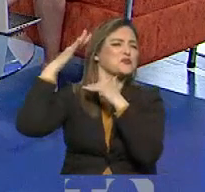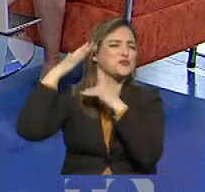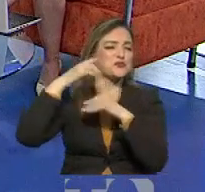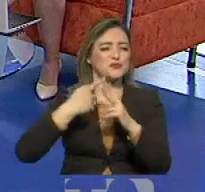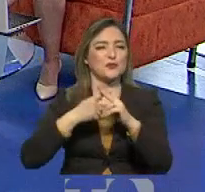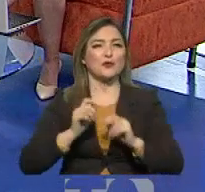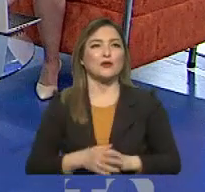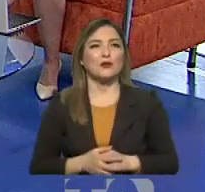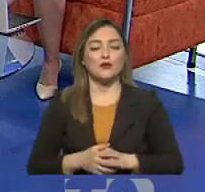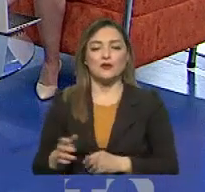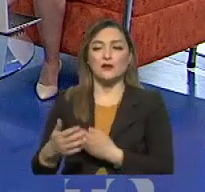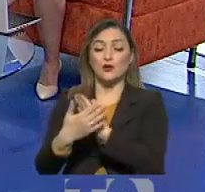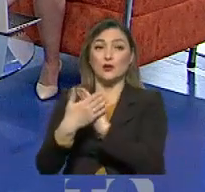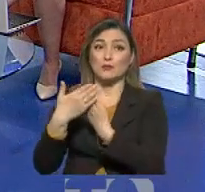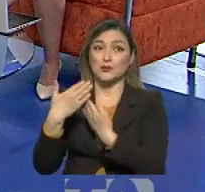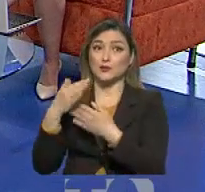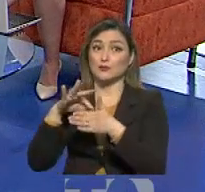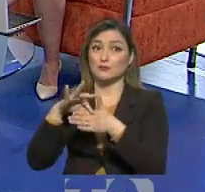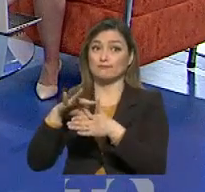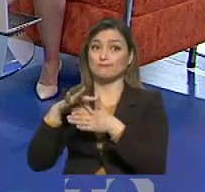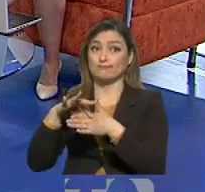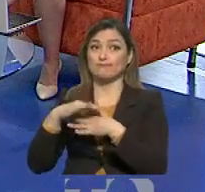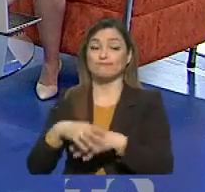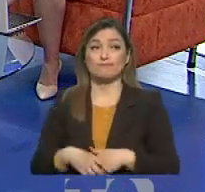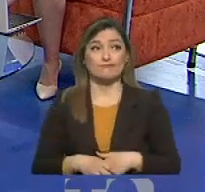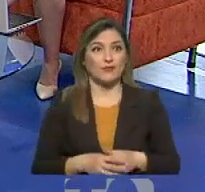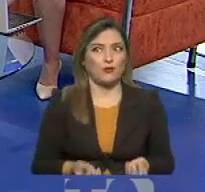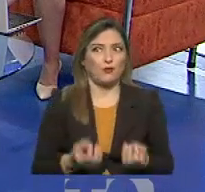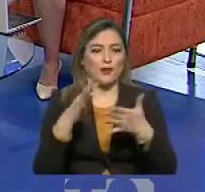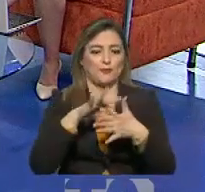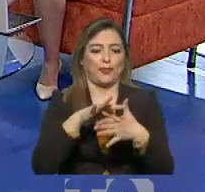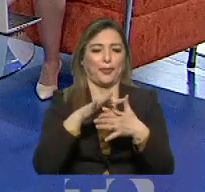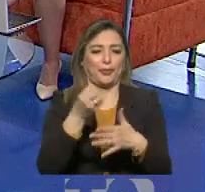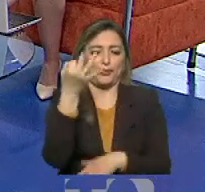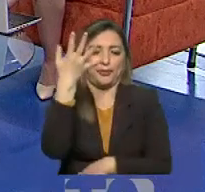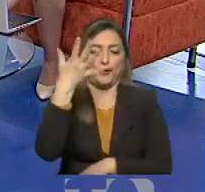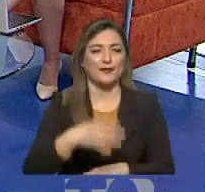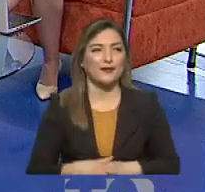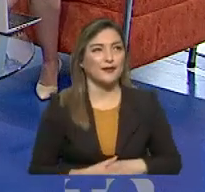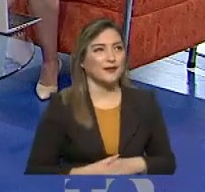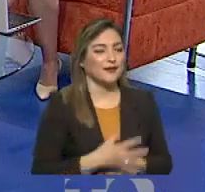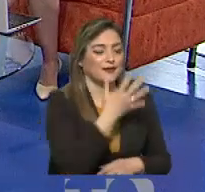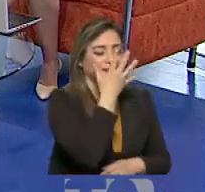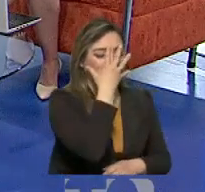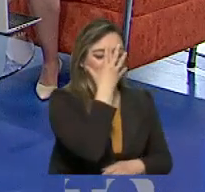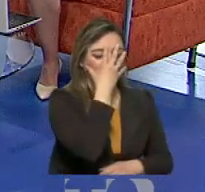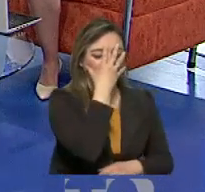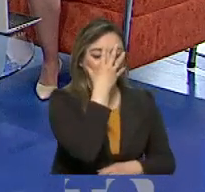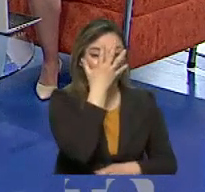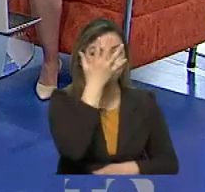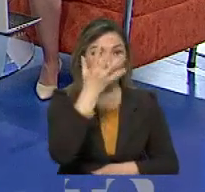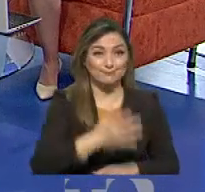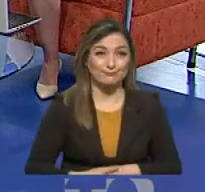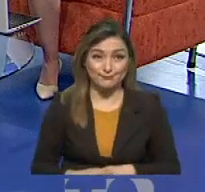¿no? Tenemos que ir al centro. ¿Cuántas invitaciones? Tenemos que ir al centro. Se me cae la cara de vergüenza.